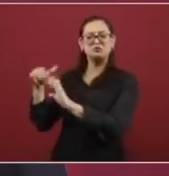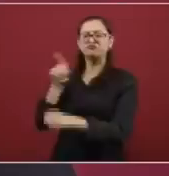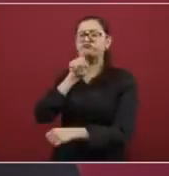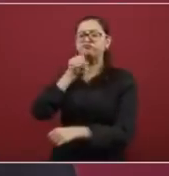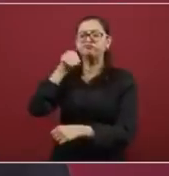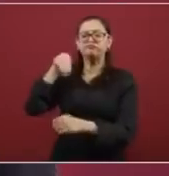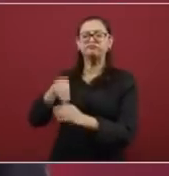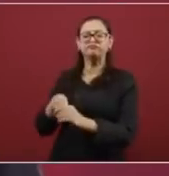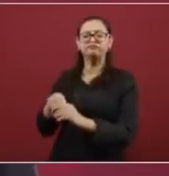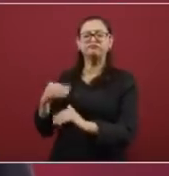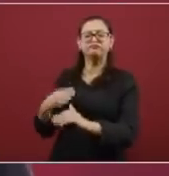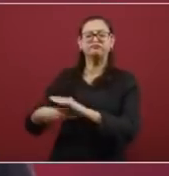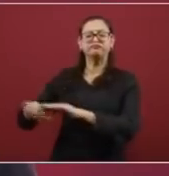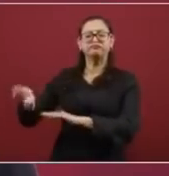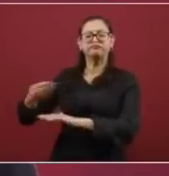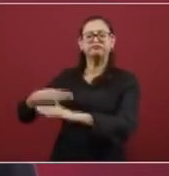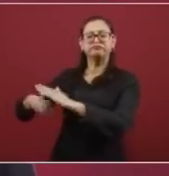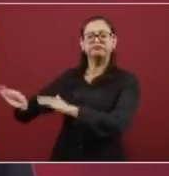que